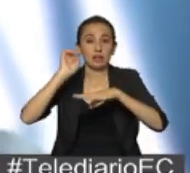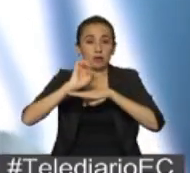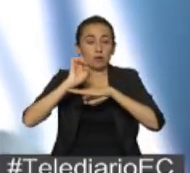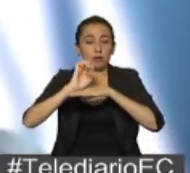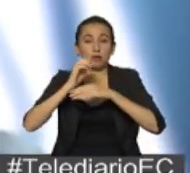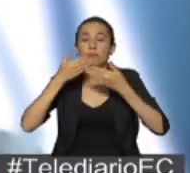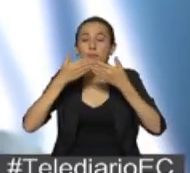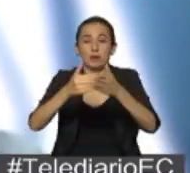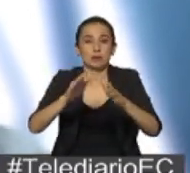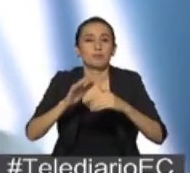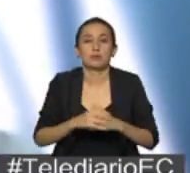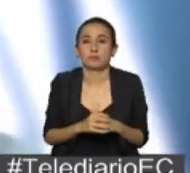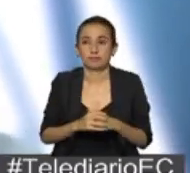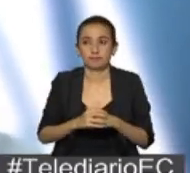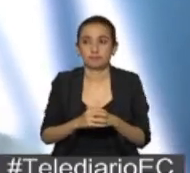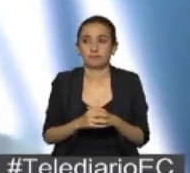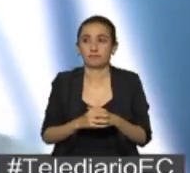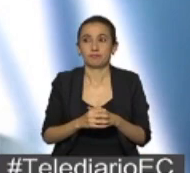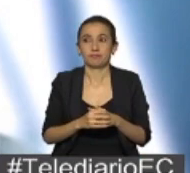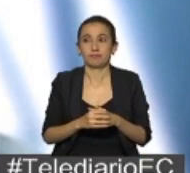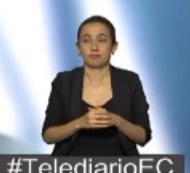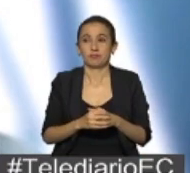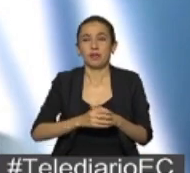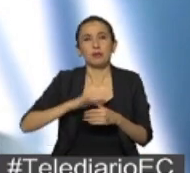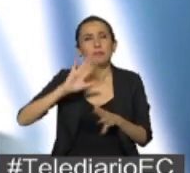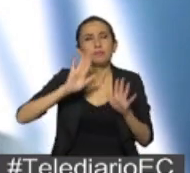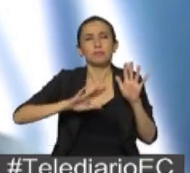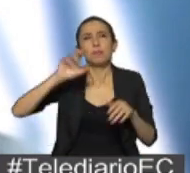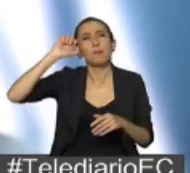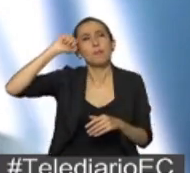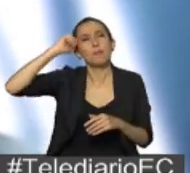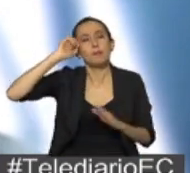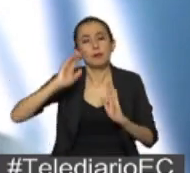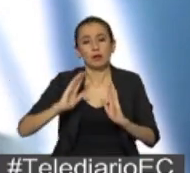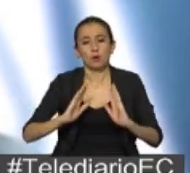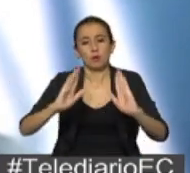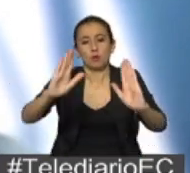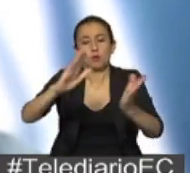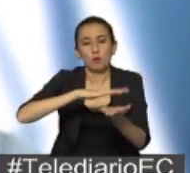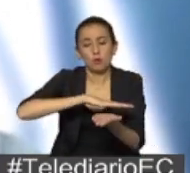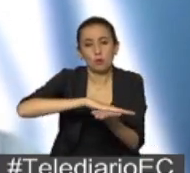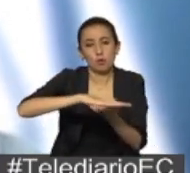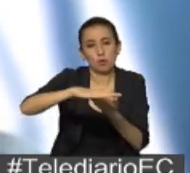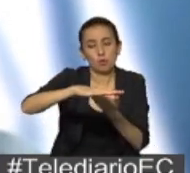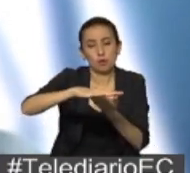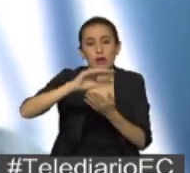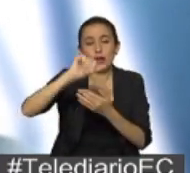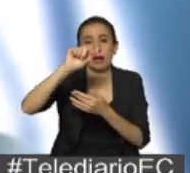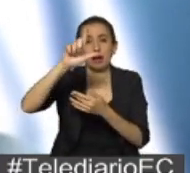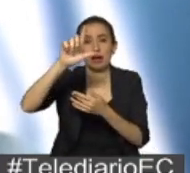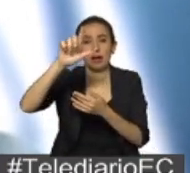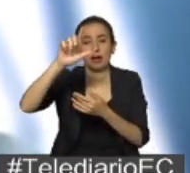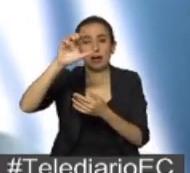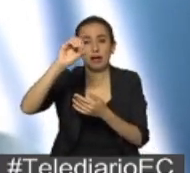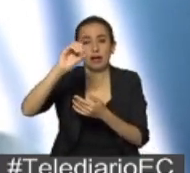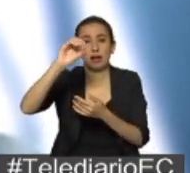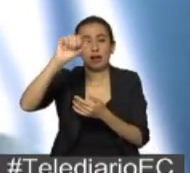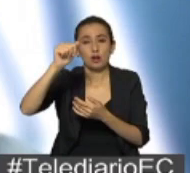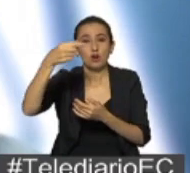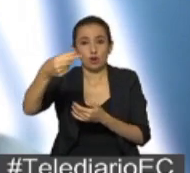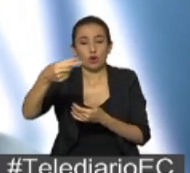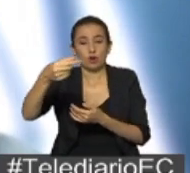ejemplo. Me recuerdo la vía a Loa Santo Domingo, el segundo tramo, en donde el